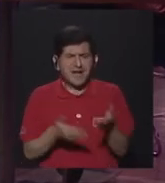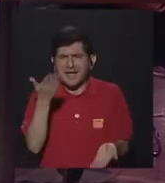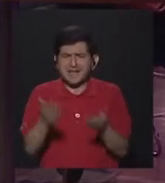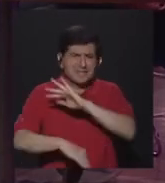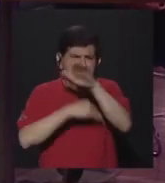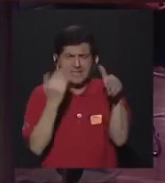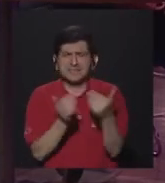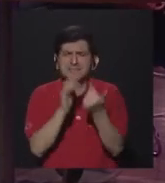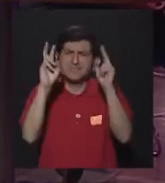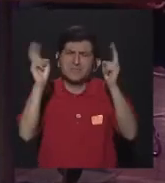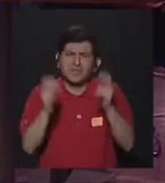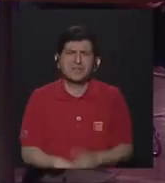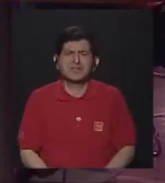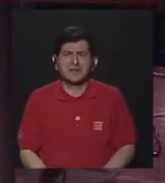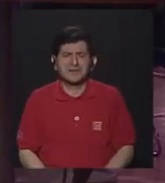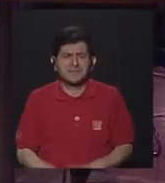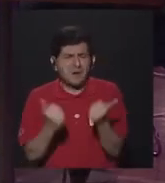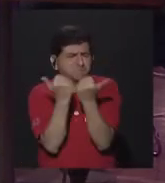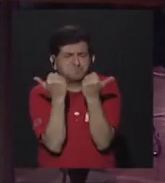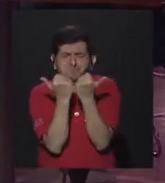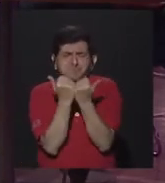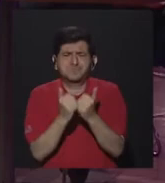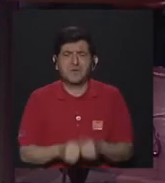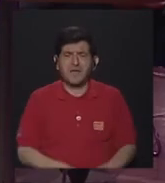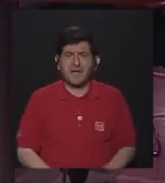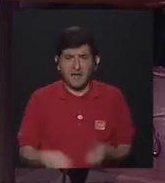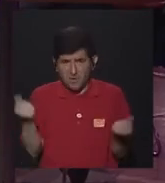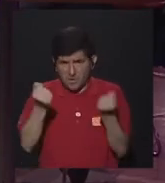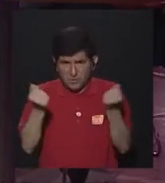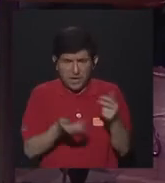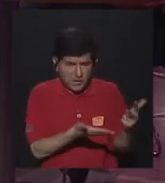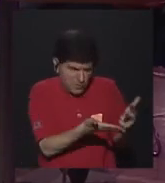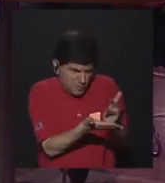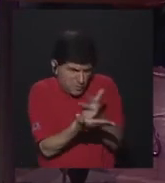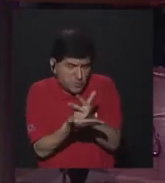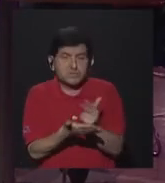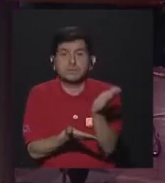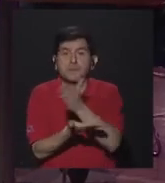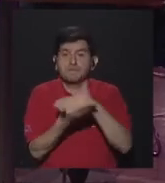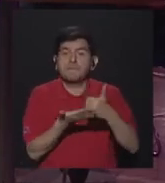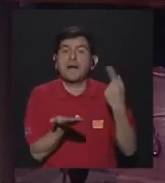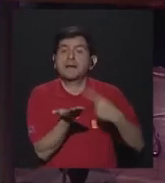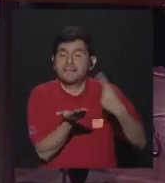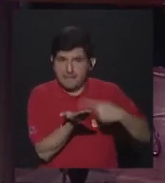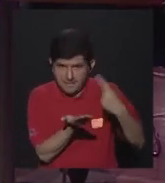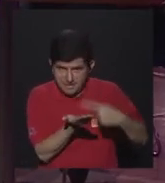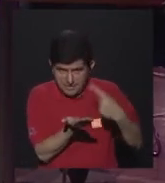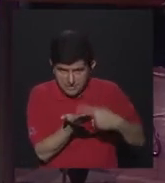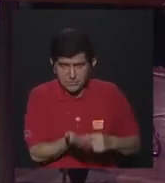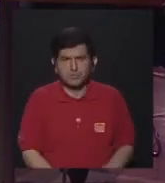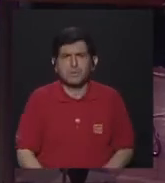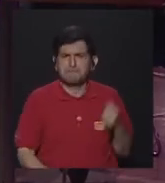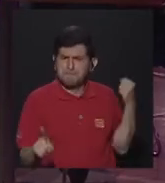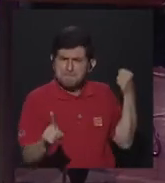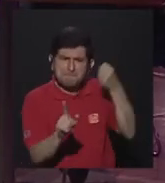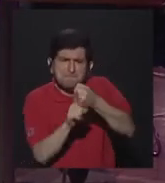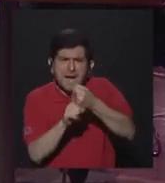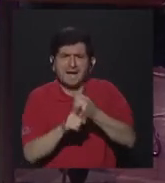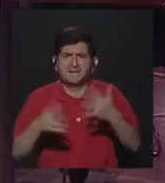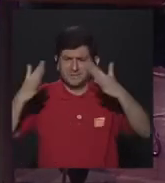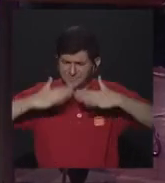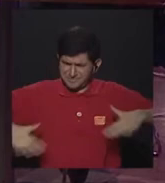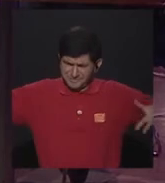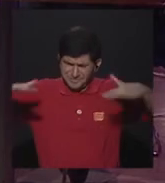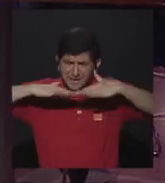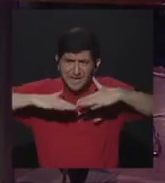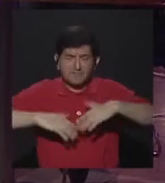el tema en cuanto a carros al interior de la parte de la discusión el impacto ambiental de esa construcción